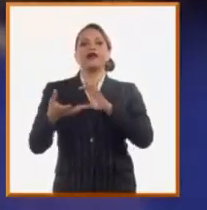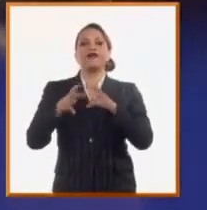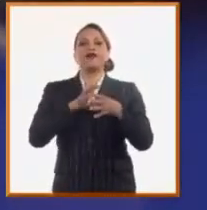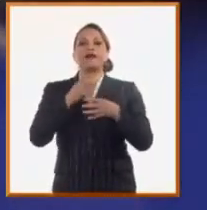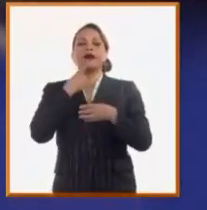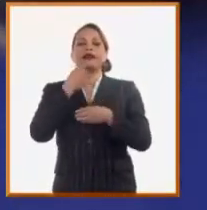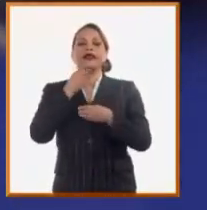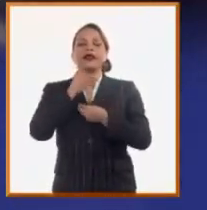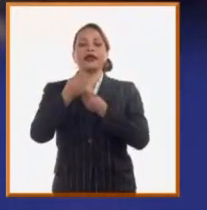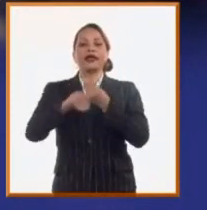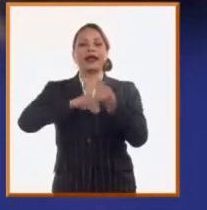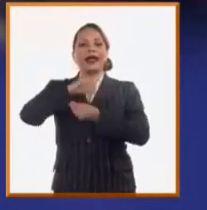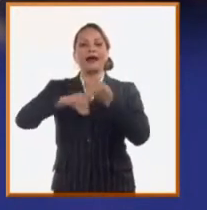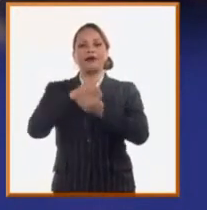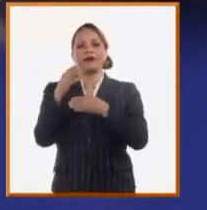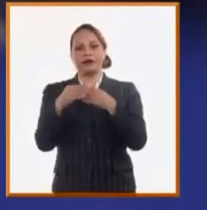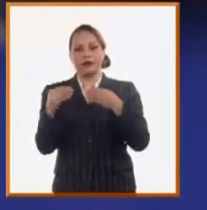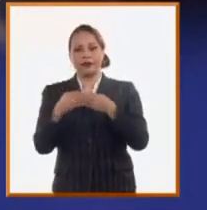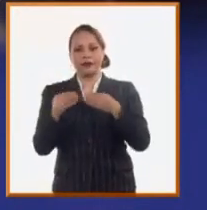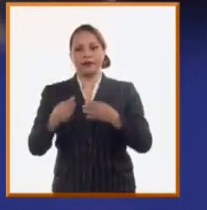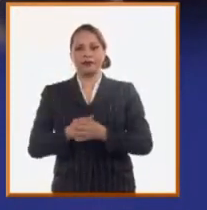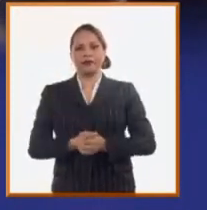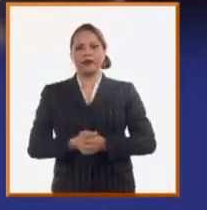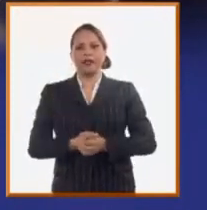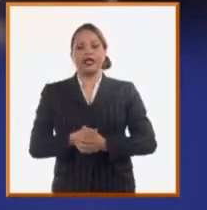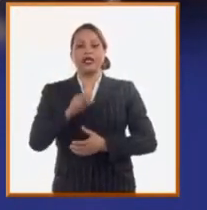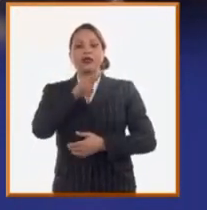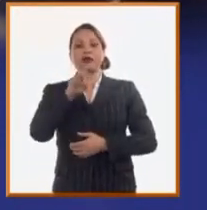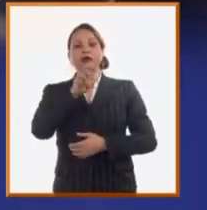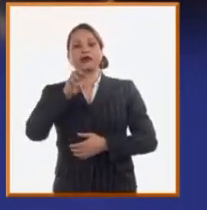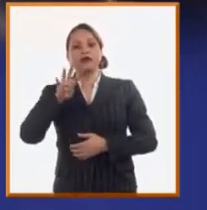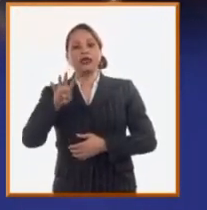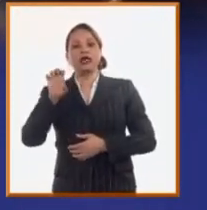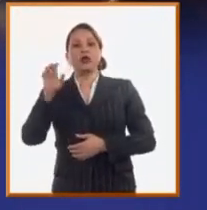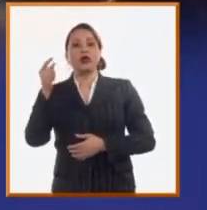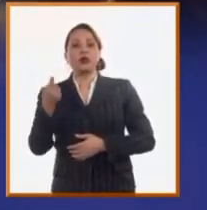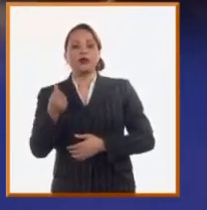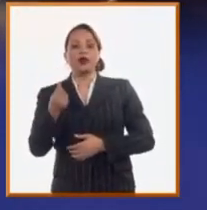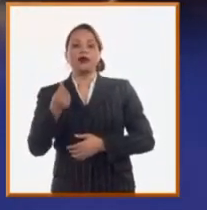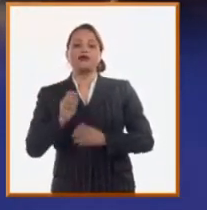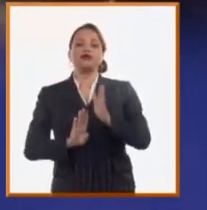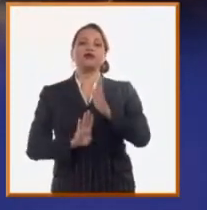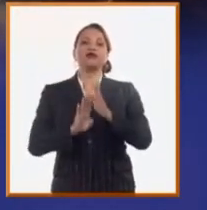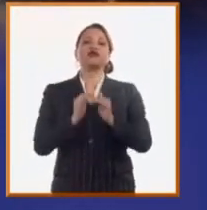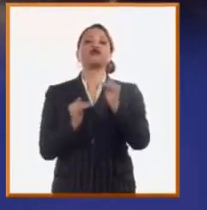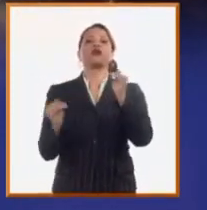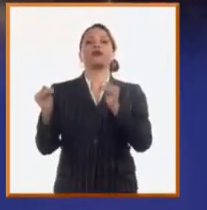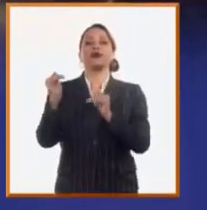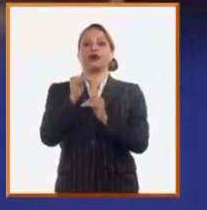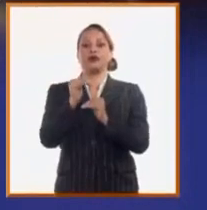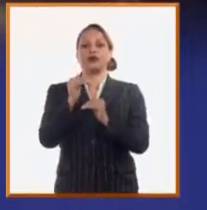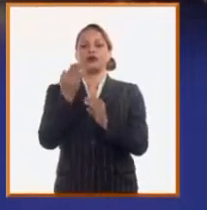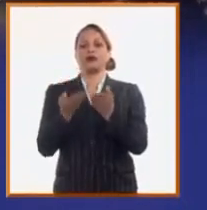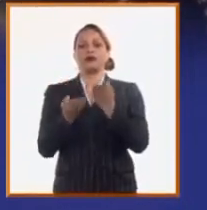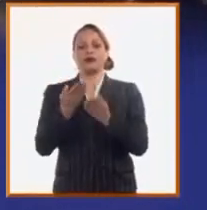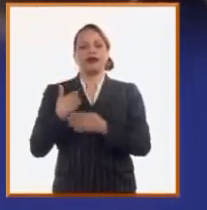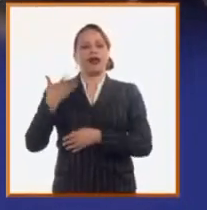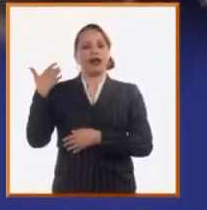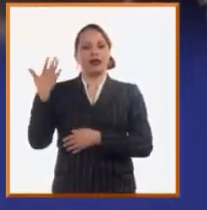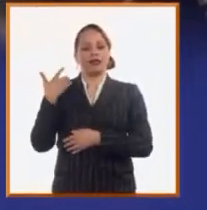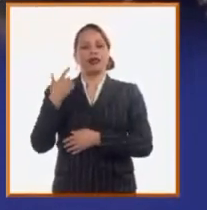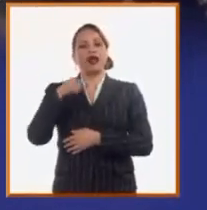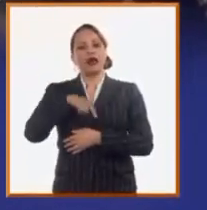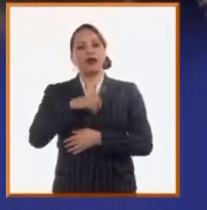En el 2023 nuestra economía fue diferente, digo yo, fue superior a lo que se venía haciendo antes, porque hubo una